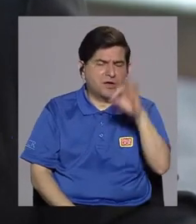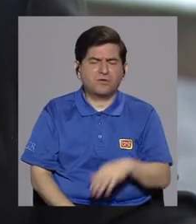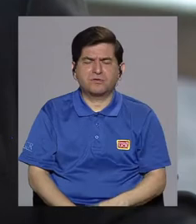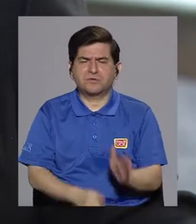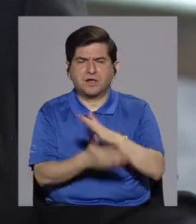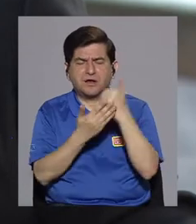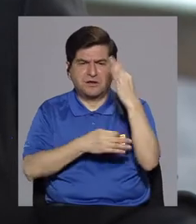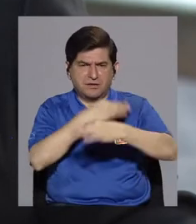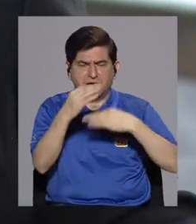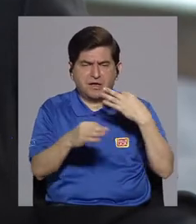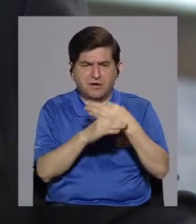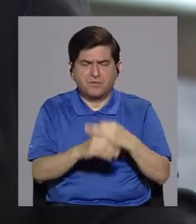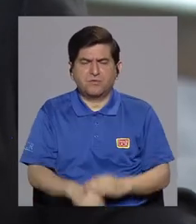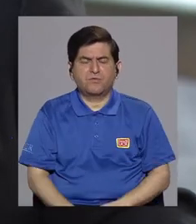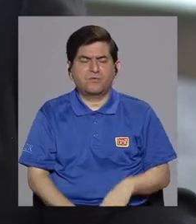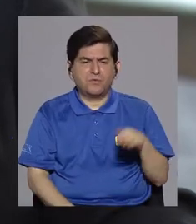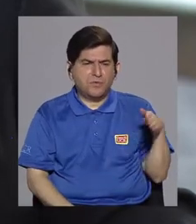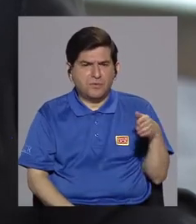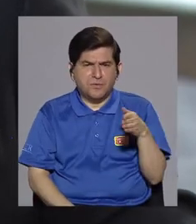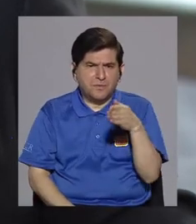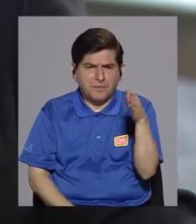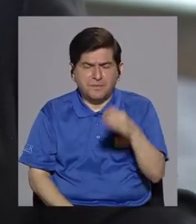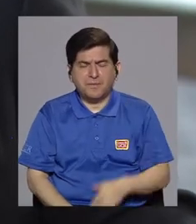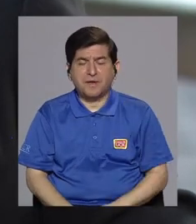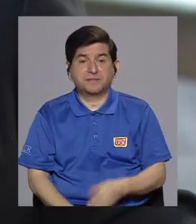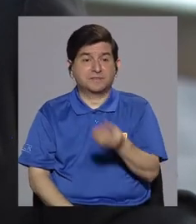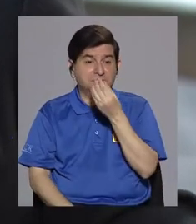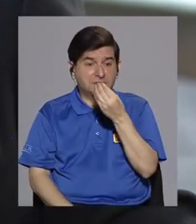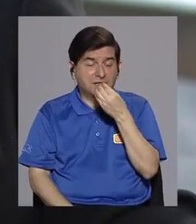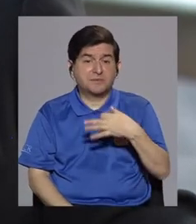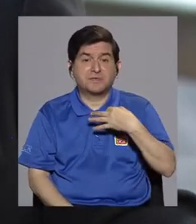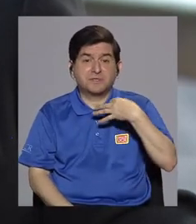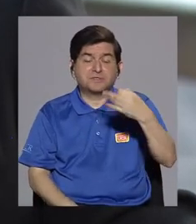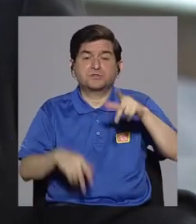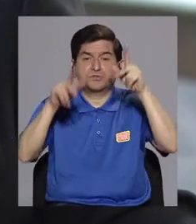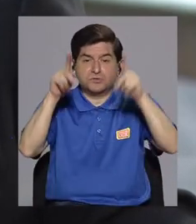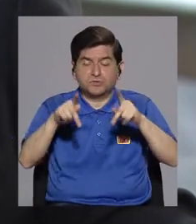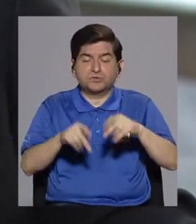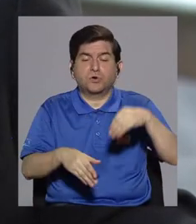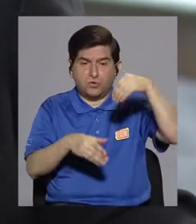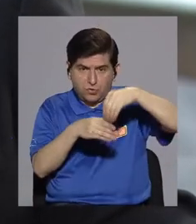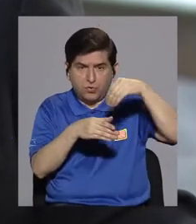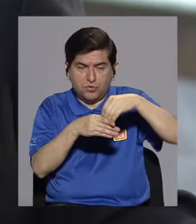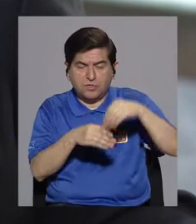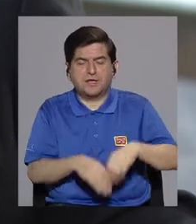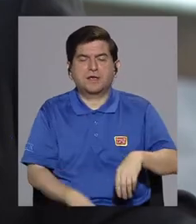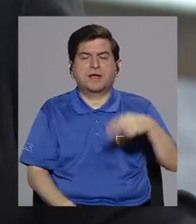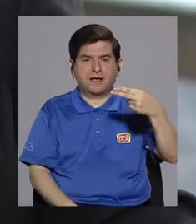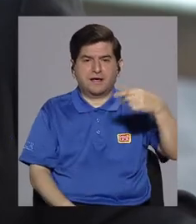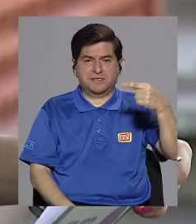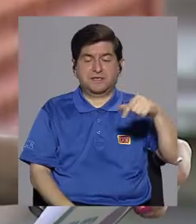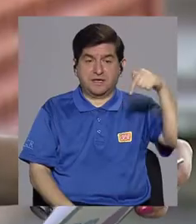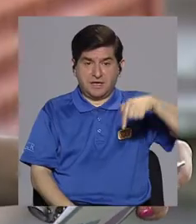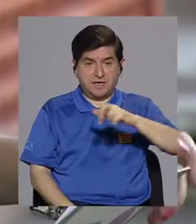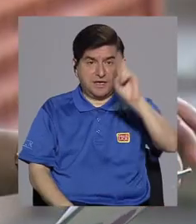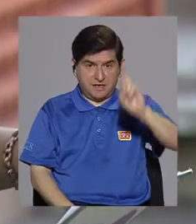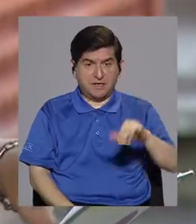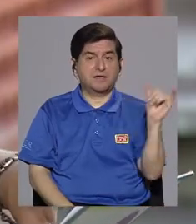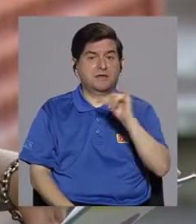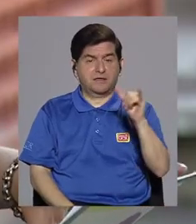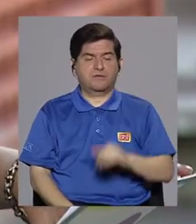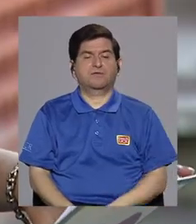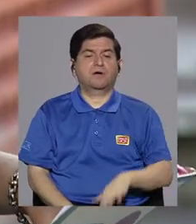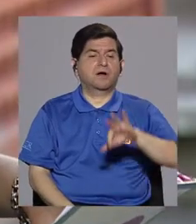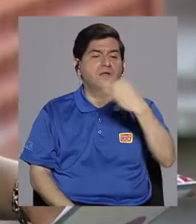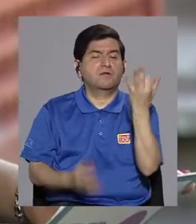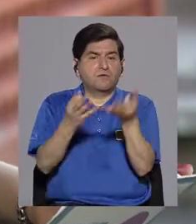especies marinas. Uh-huh. Especies que forman parte de la dieta cotidiana de las personas y aquí en Costa Rica no es la excepción. Esta es una de